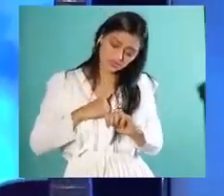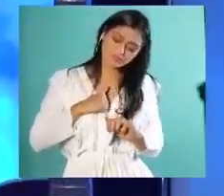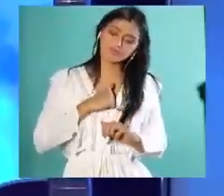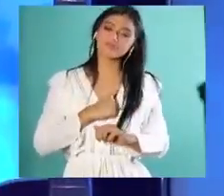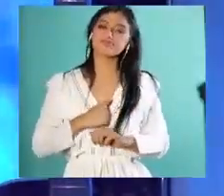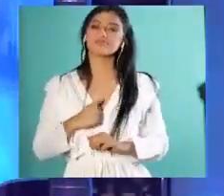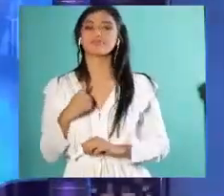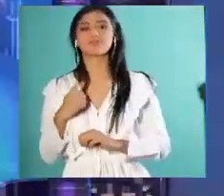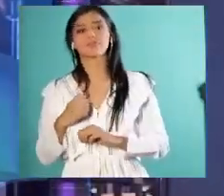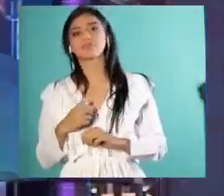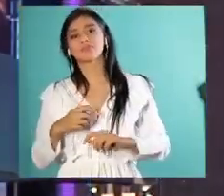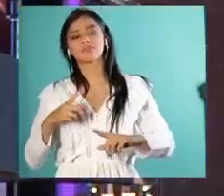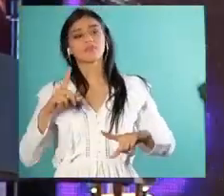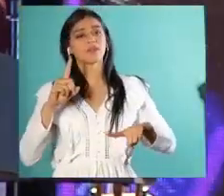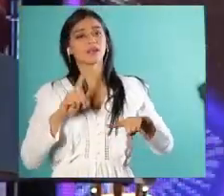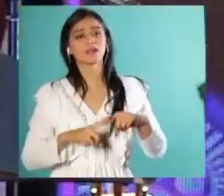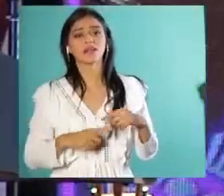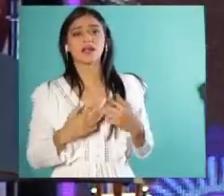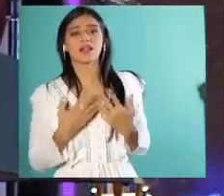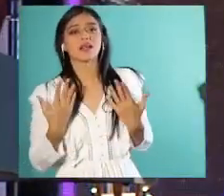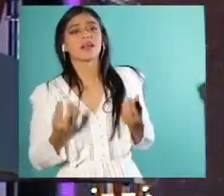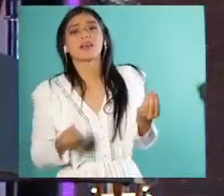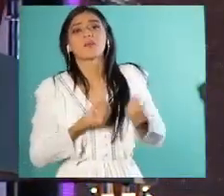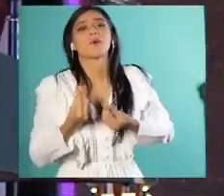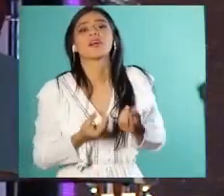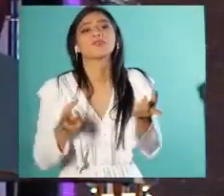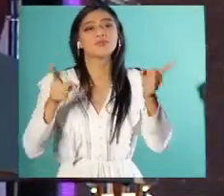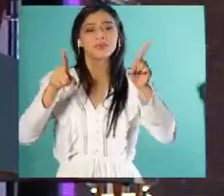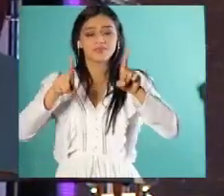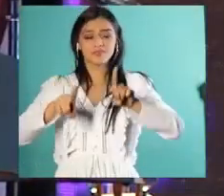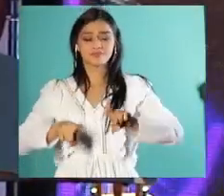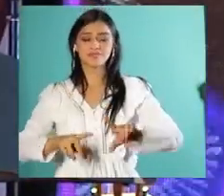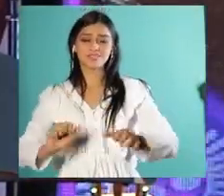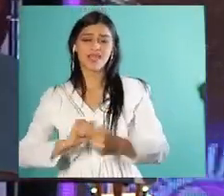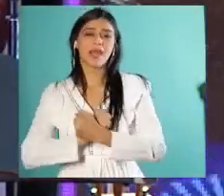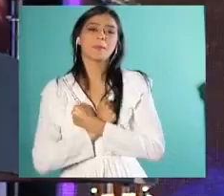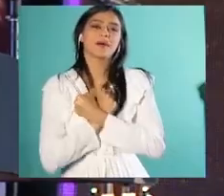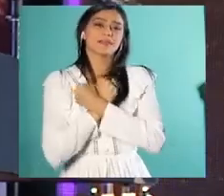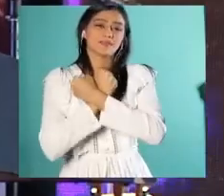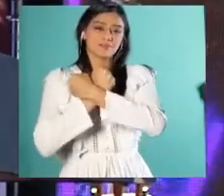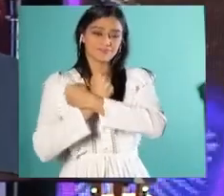No te pierdas lo que puede pasar si amas.